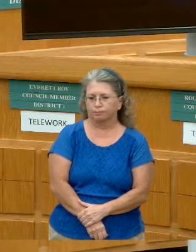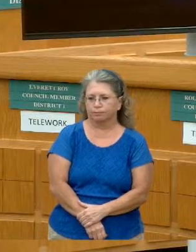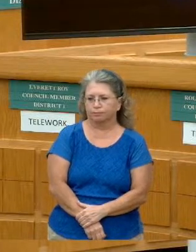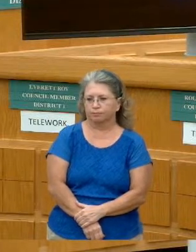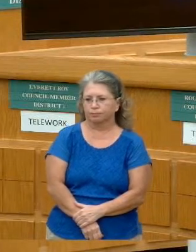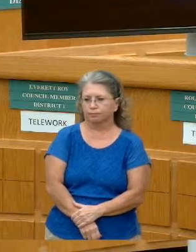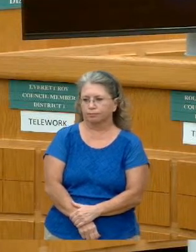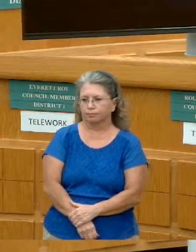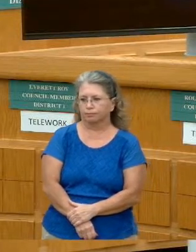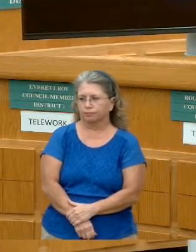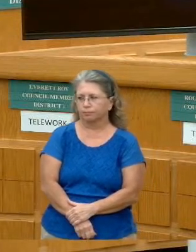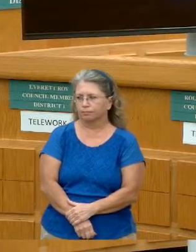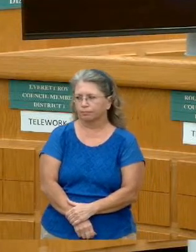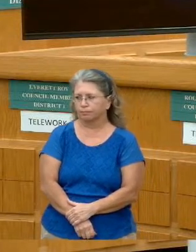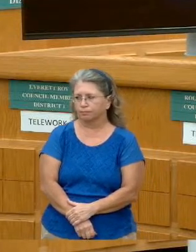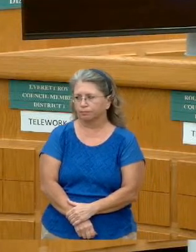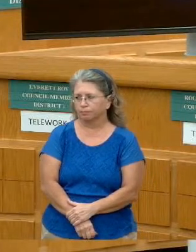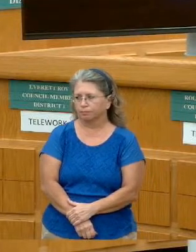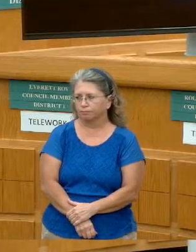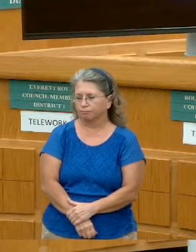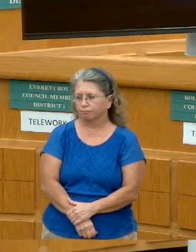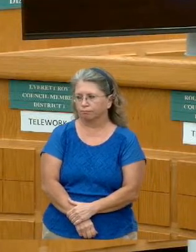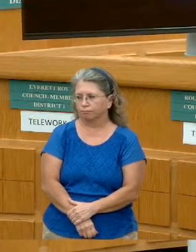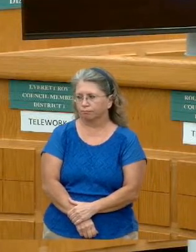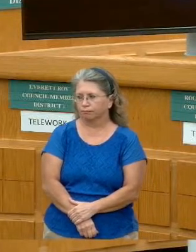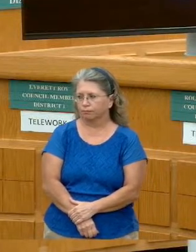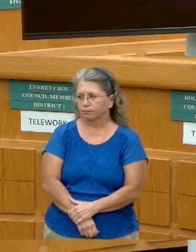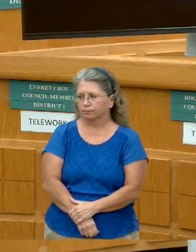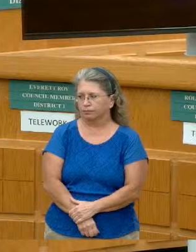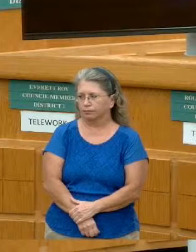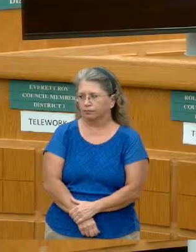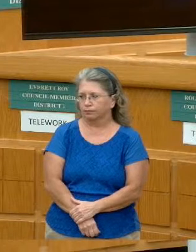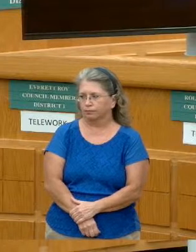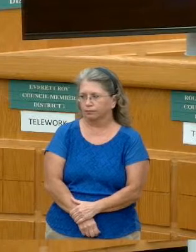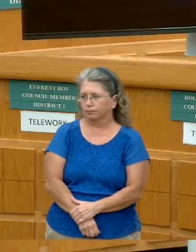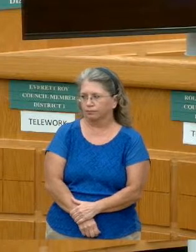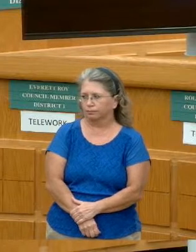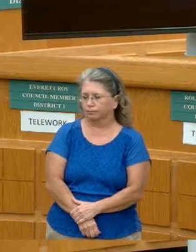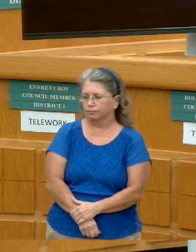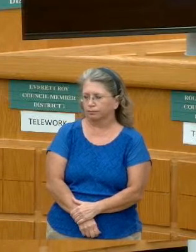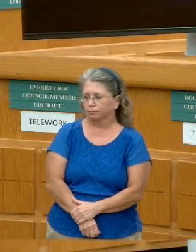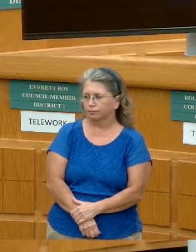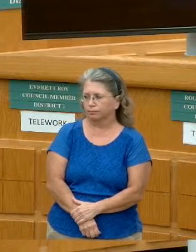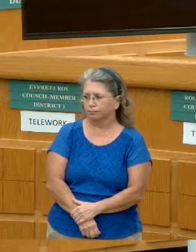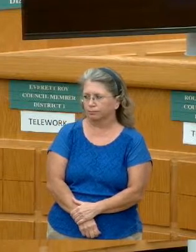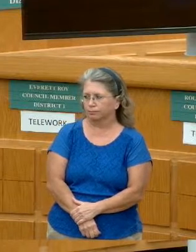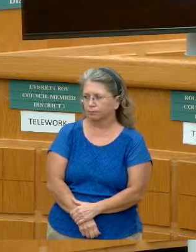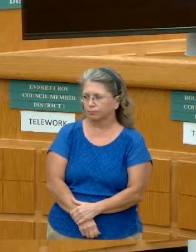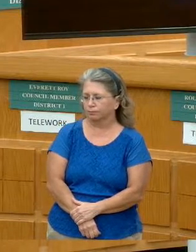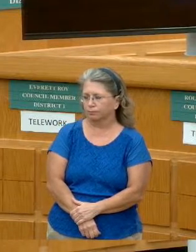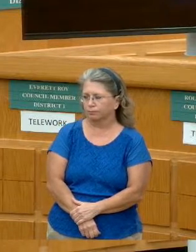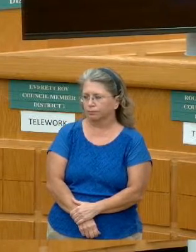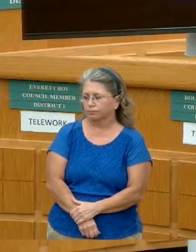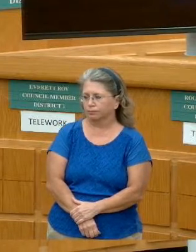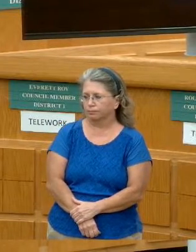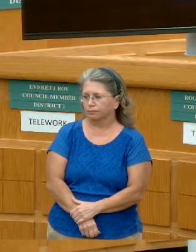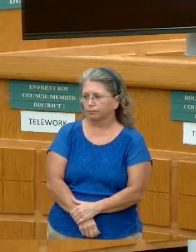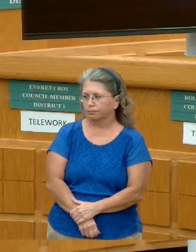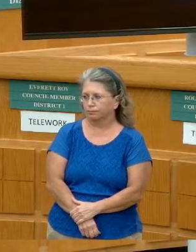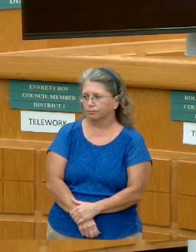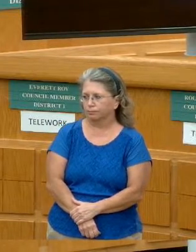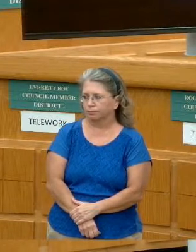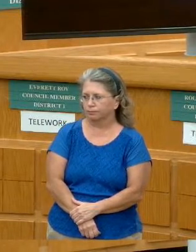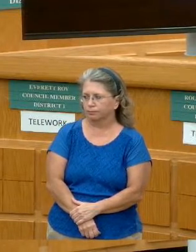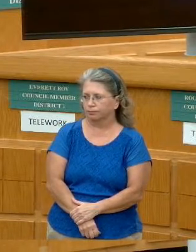se va a llevar a cabo en otra ubicación, así podremos ayudar a los cerca de 3.000 residentes que se encuentran en la lista de espera. Por favor,